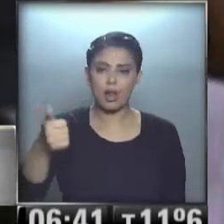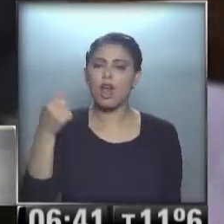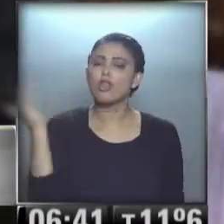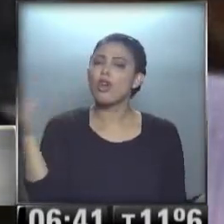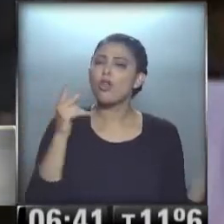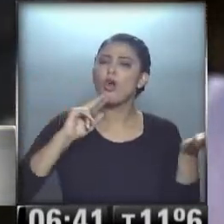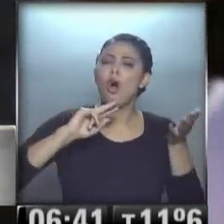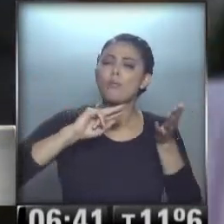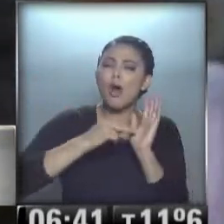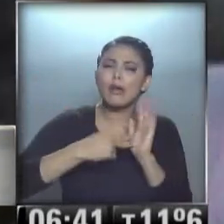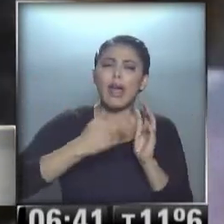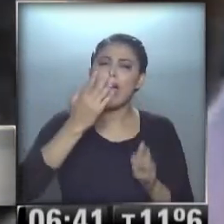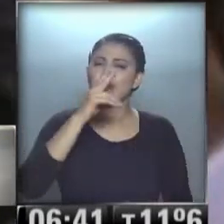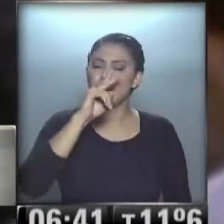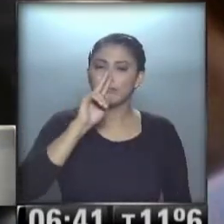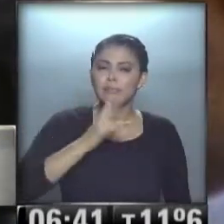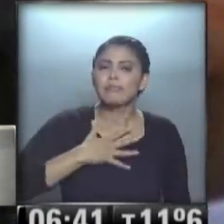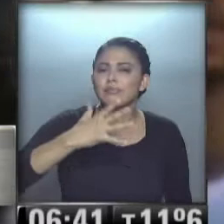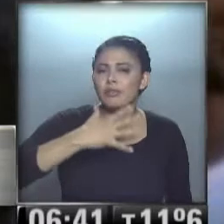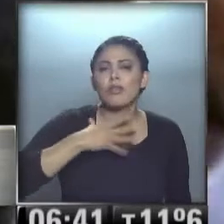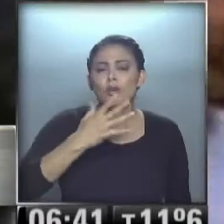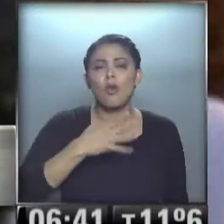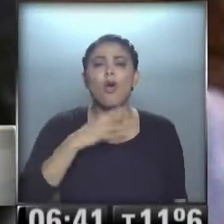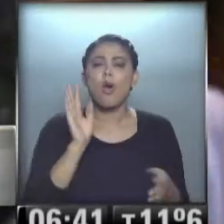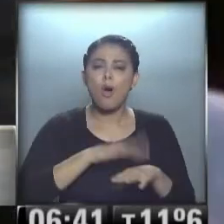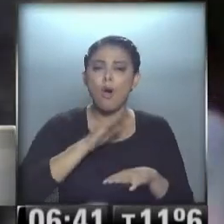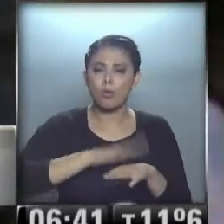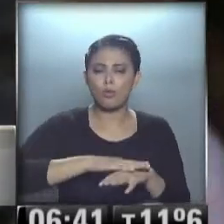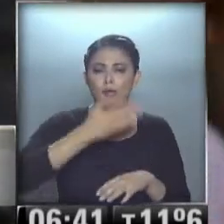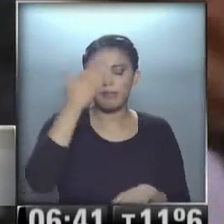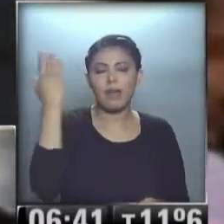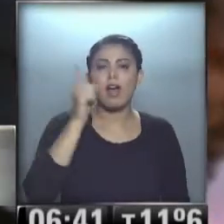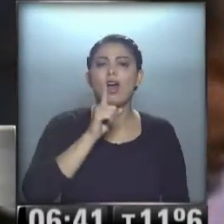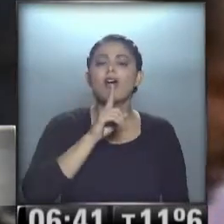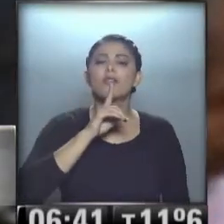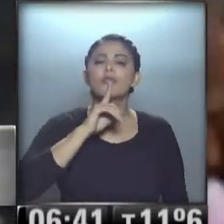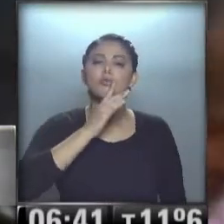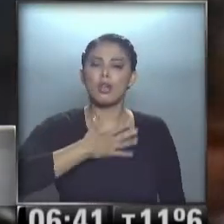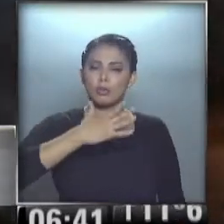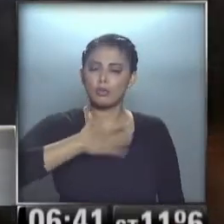problemas respiratorios debido a la tuberculosis que contrajo durante su